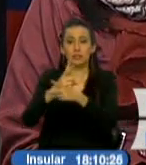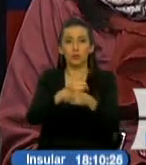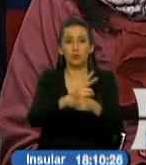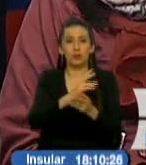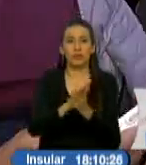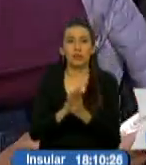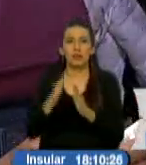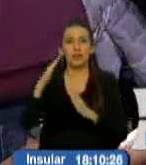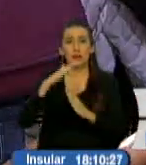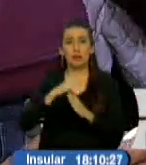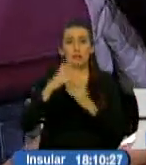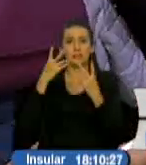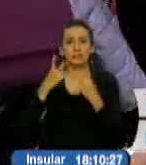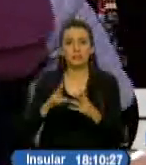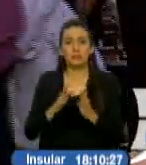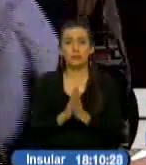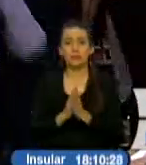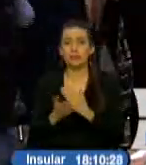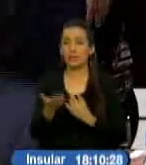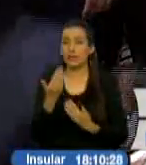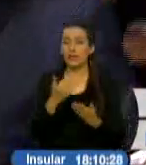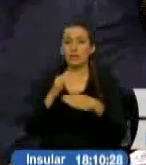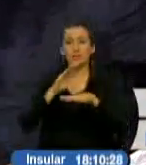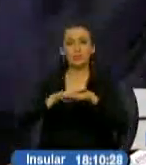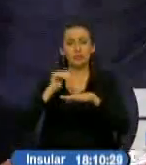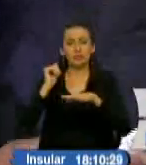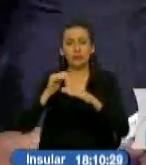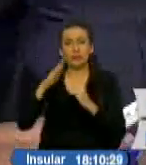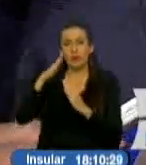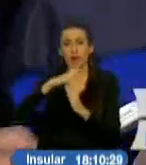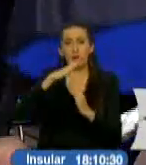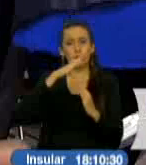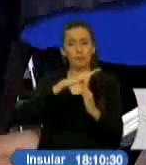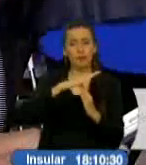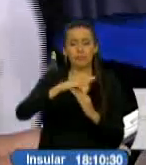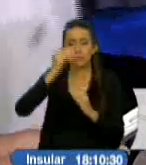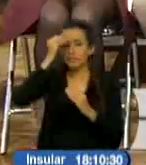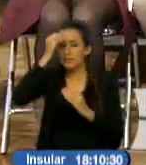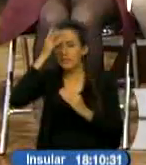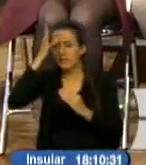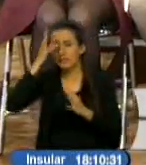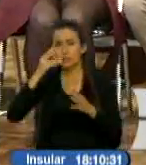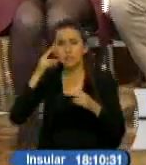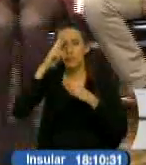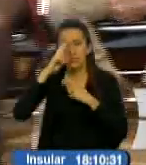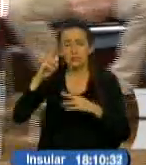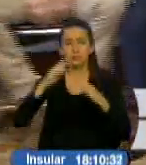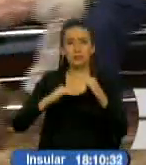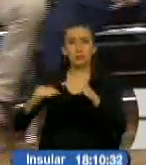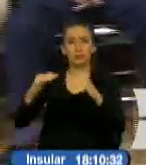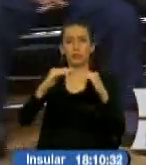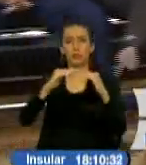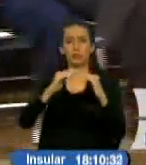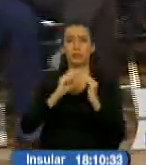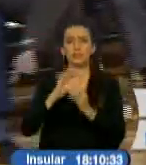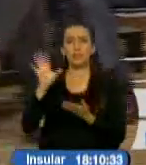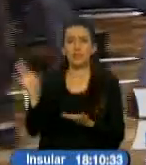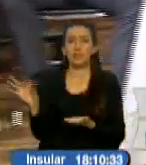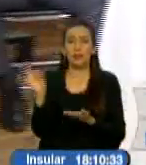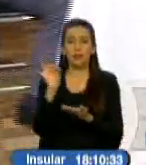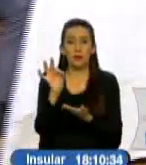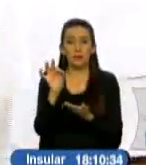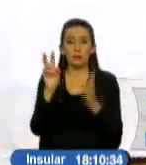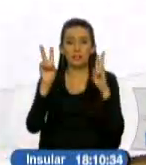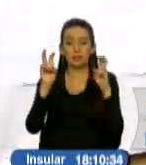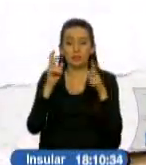tranquilidad social. Hacer un llamado a la paz, a la tranquilidad, a la coherencia y al respeto de la democracia. Representantes de sectores productivos coinciden con que el